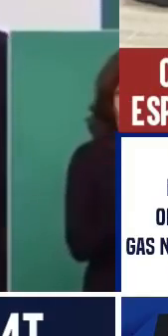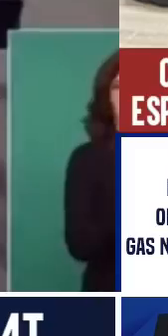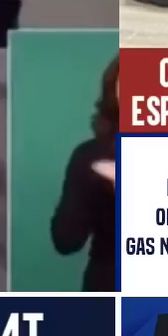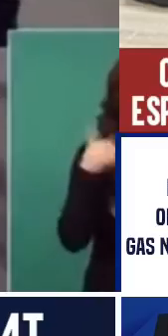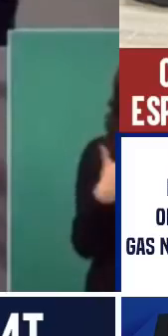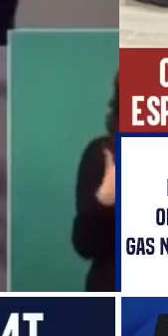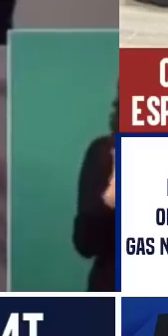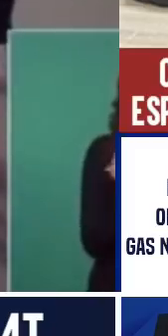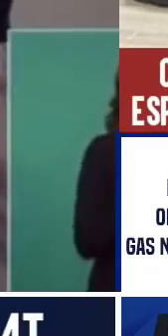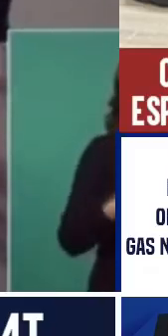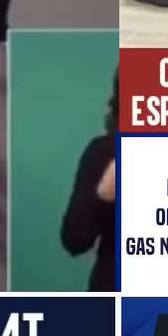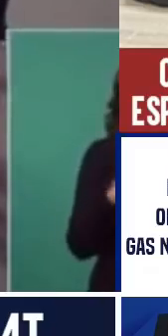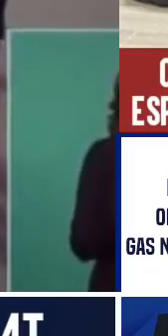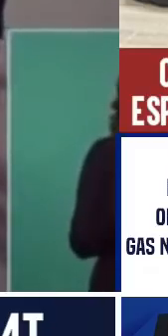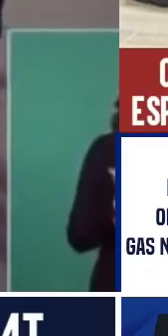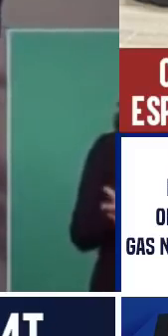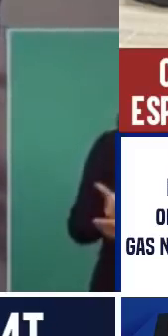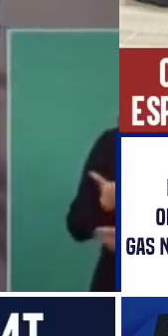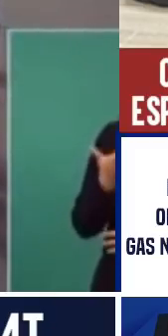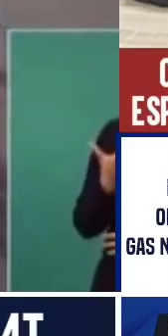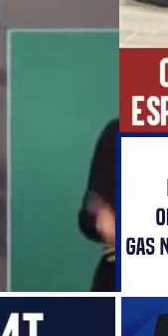pagan.